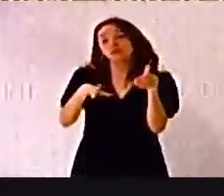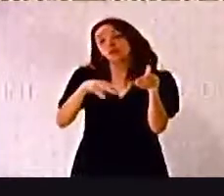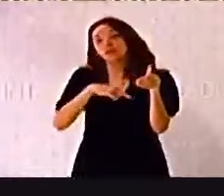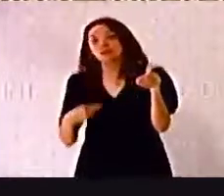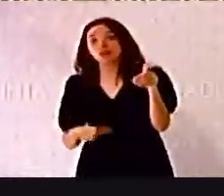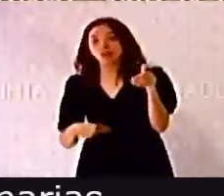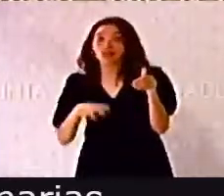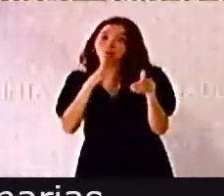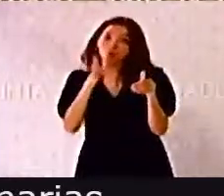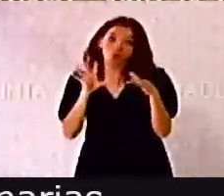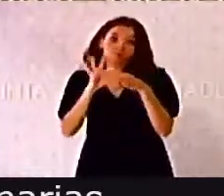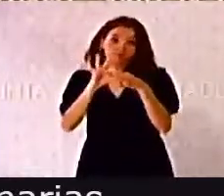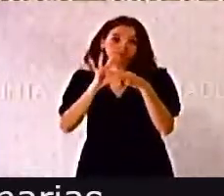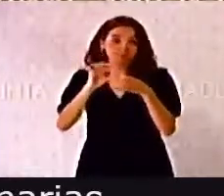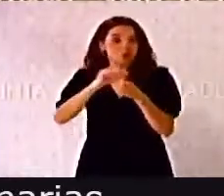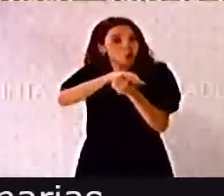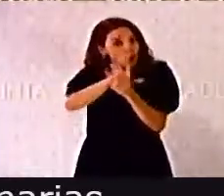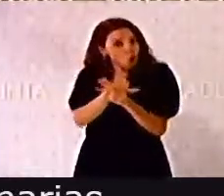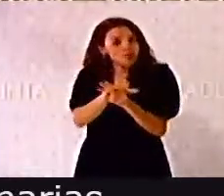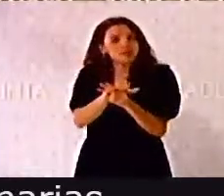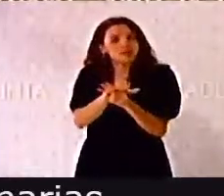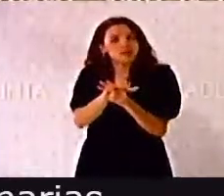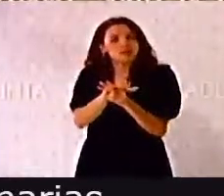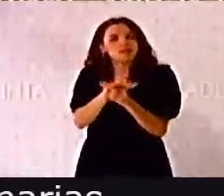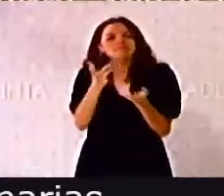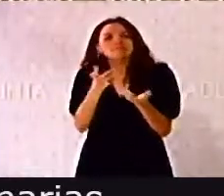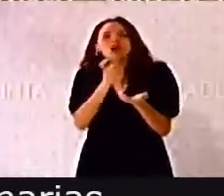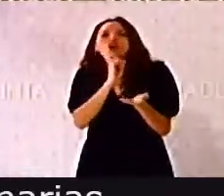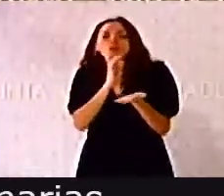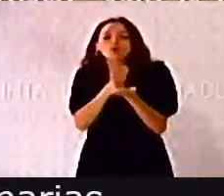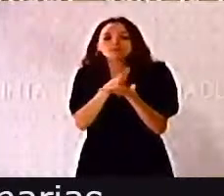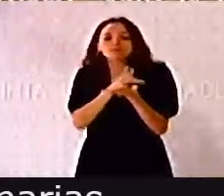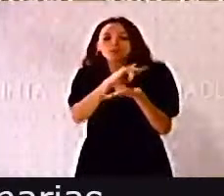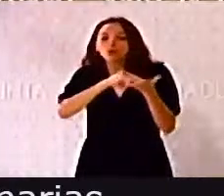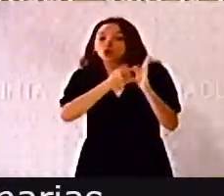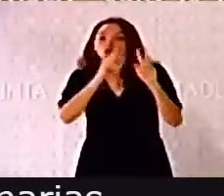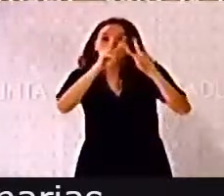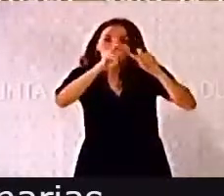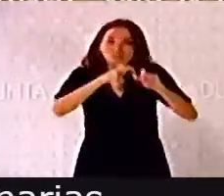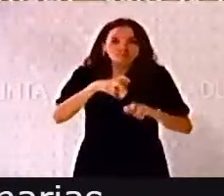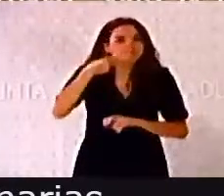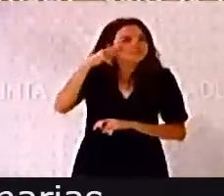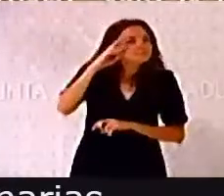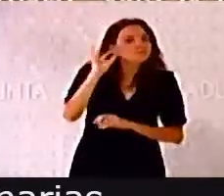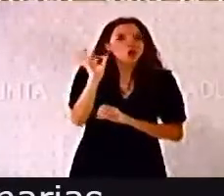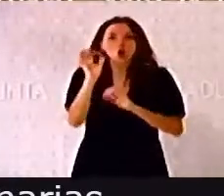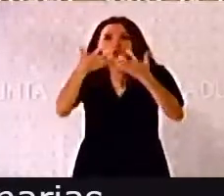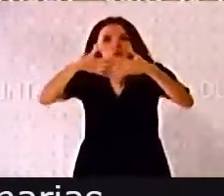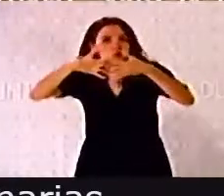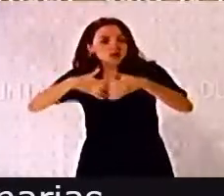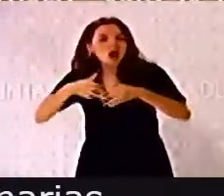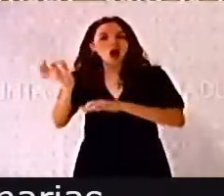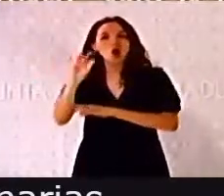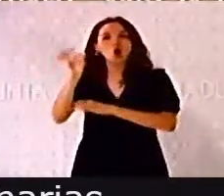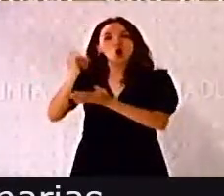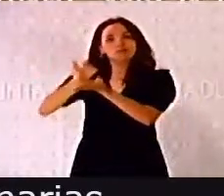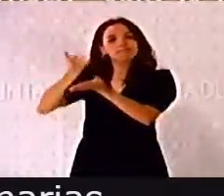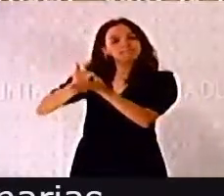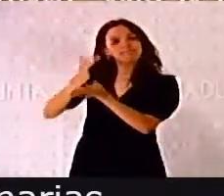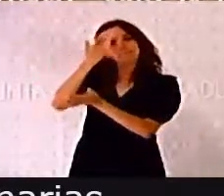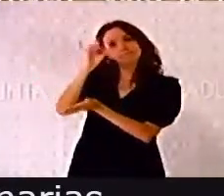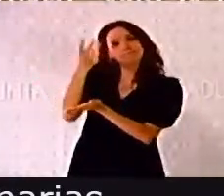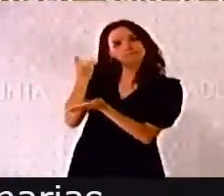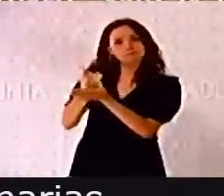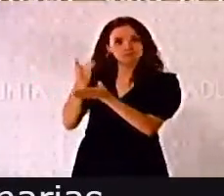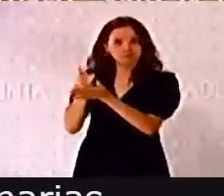la COVID-19 a través del apoyo a proyectos de investigación industrial, desarrollo experimental e innovación a